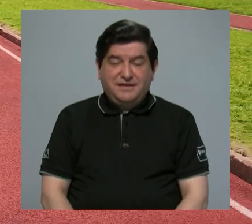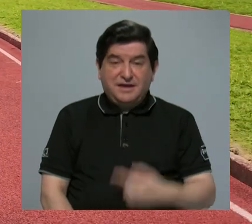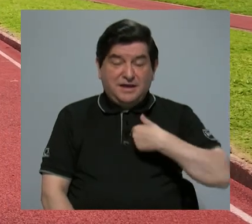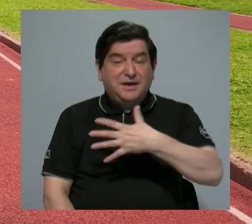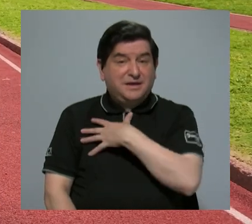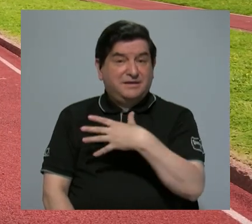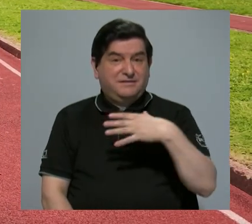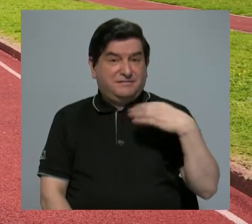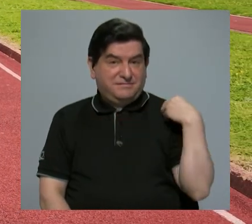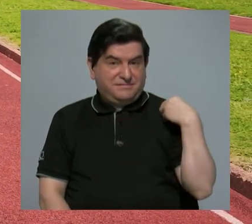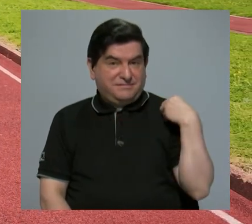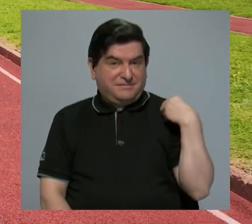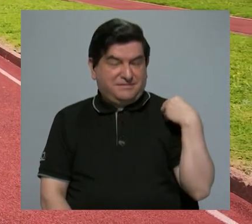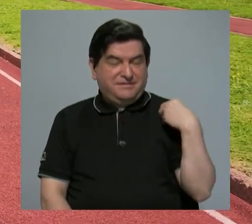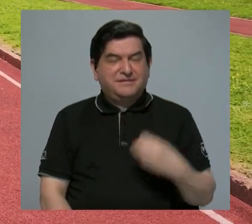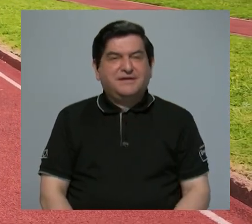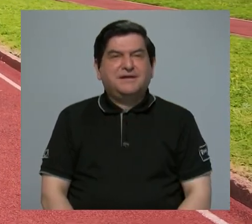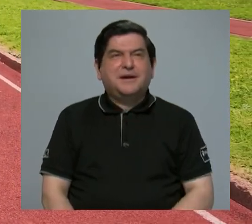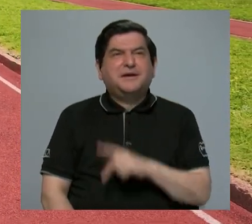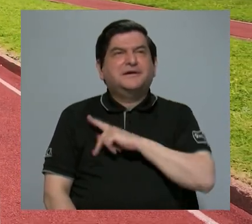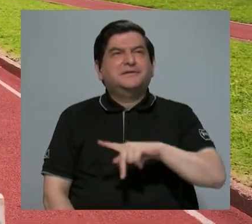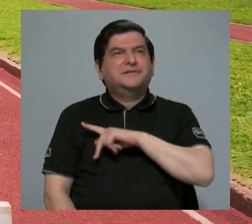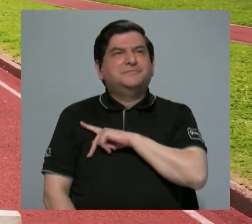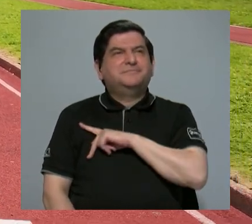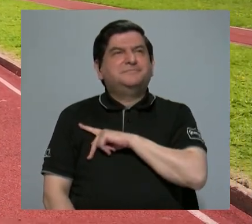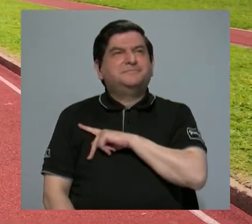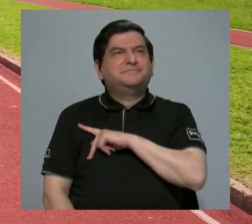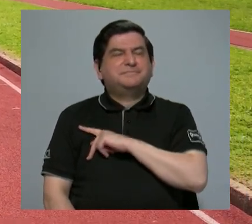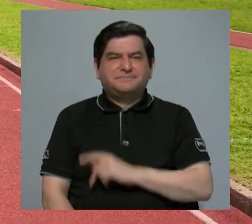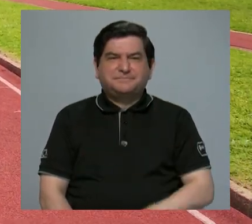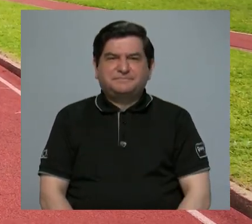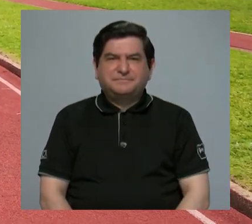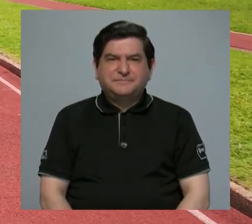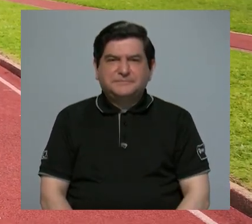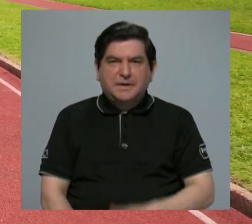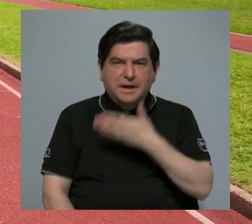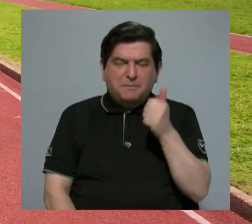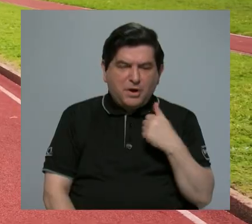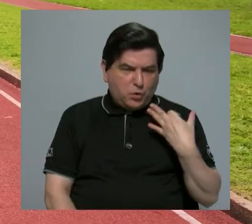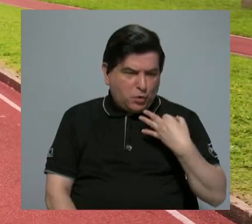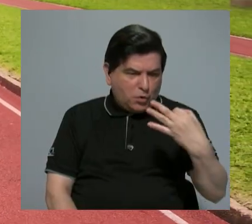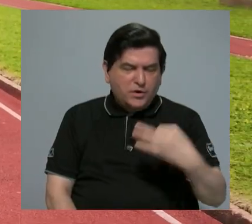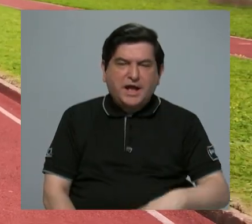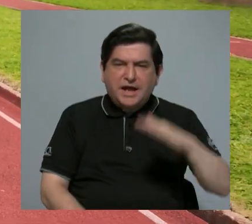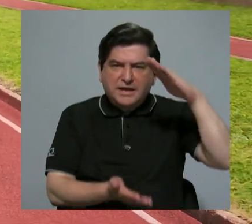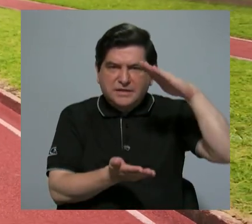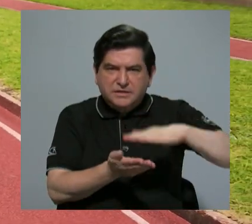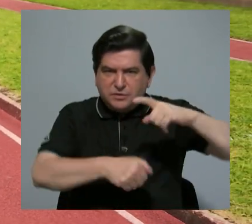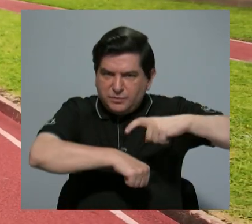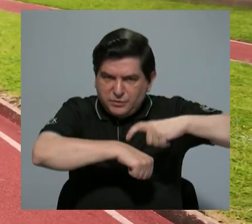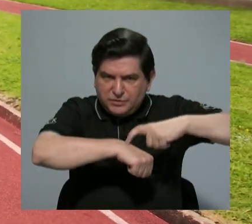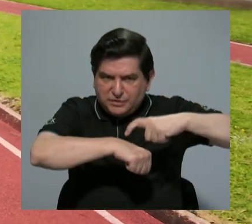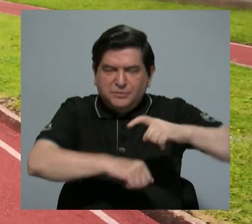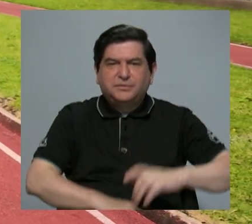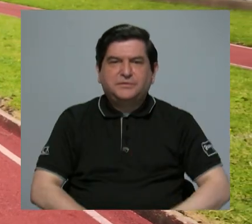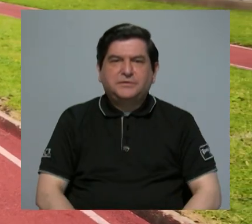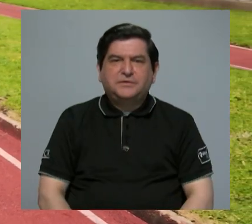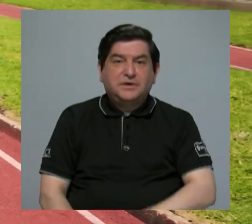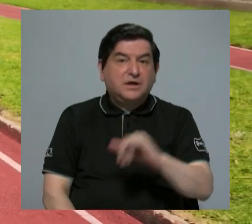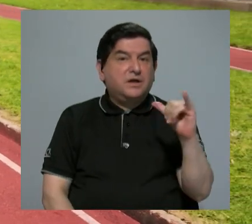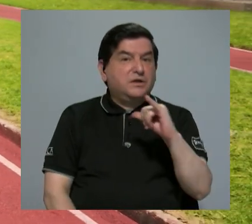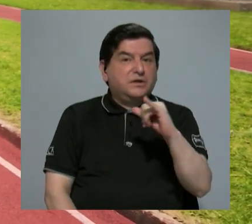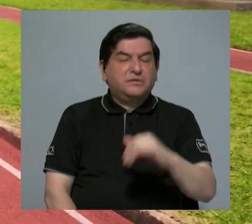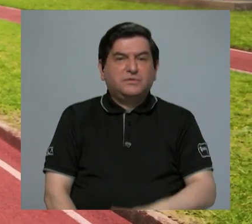Me gustaría, bueno, personalmente, mejorar cada día, bajar marcas,